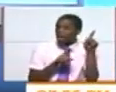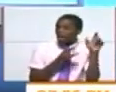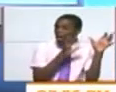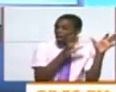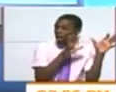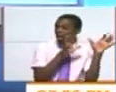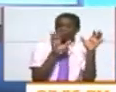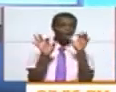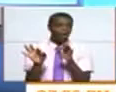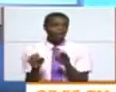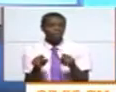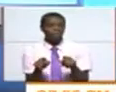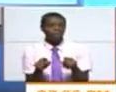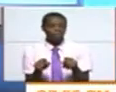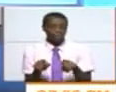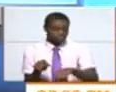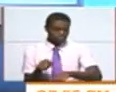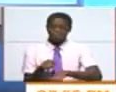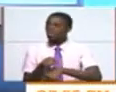¿Qué hora es?